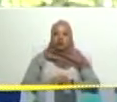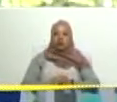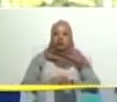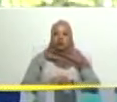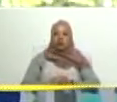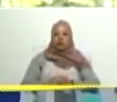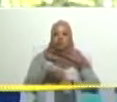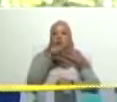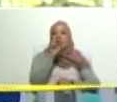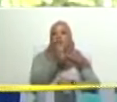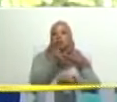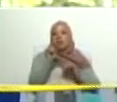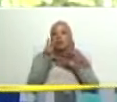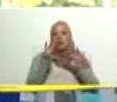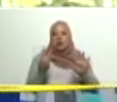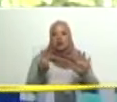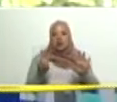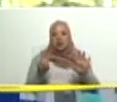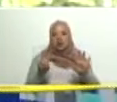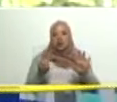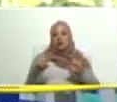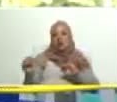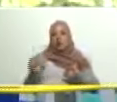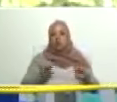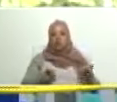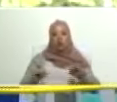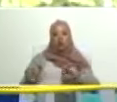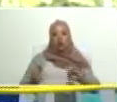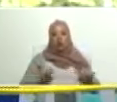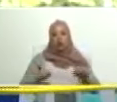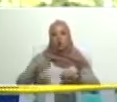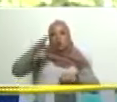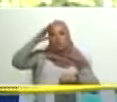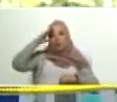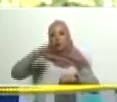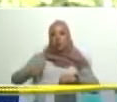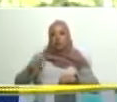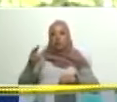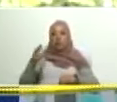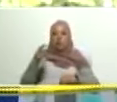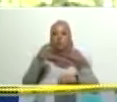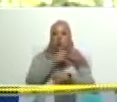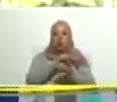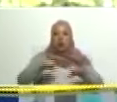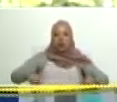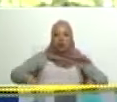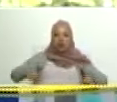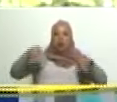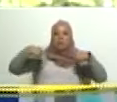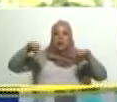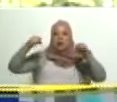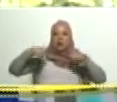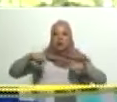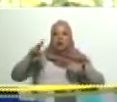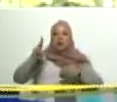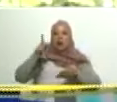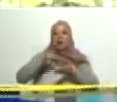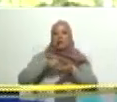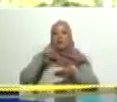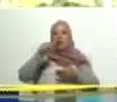Número 37, el movimiento militar de la Reserva Activa,